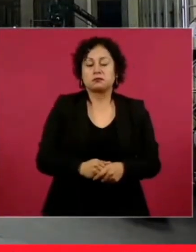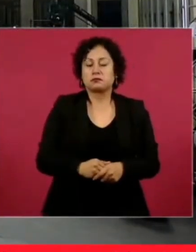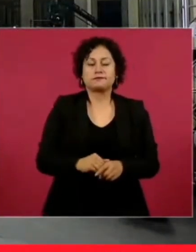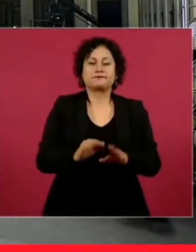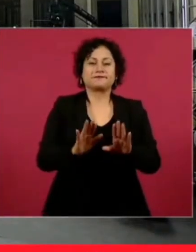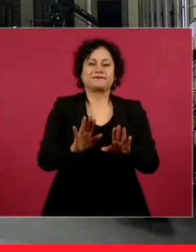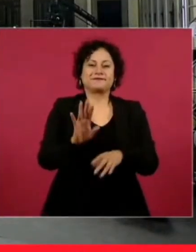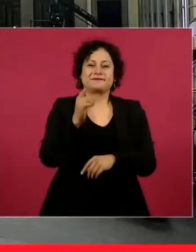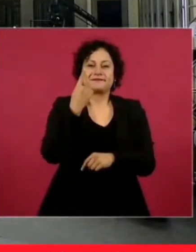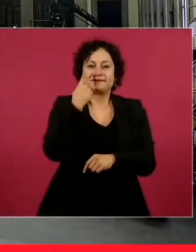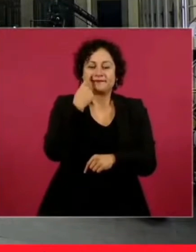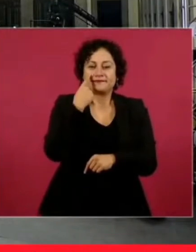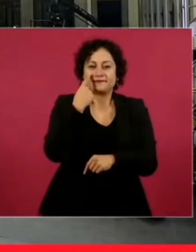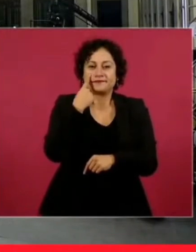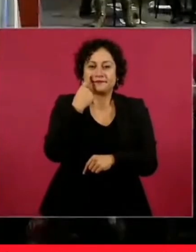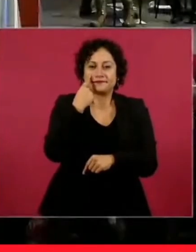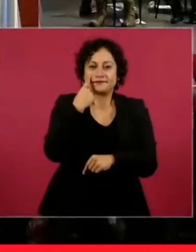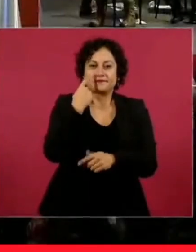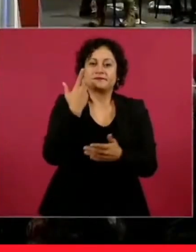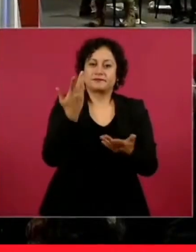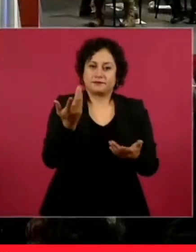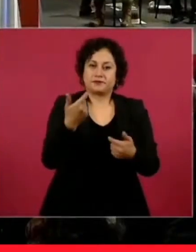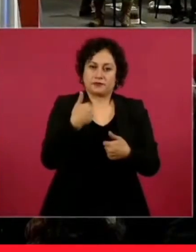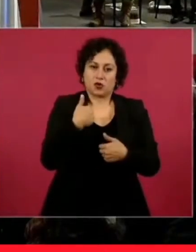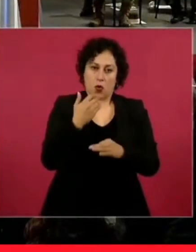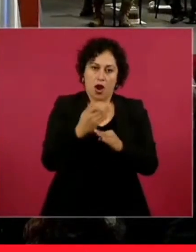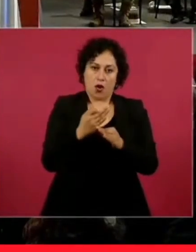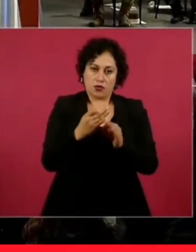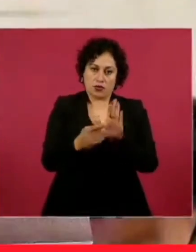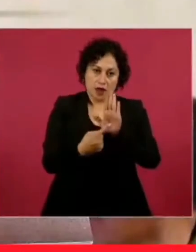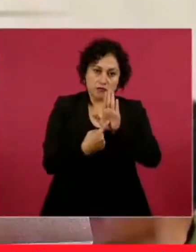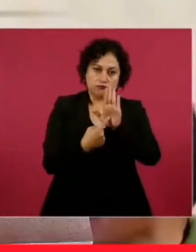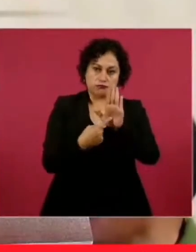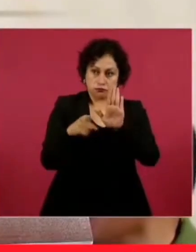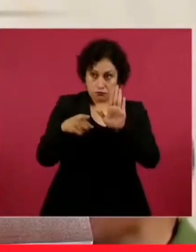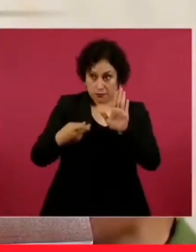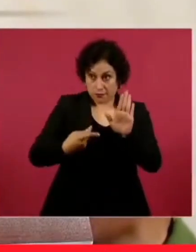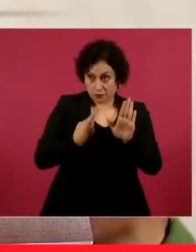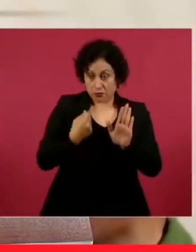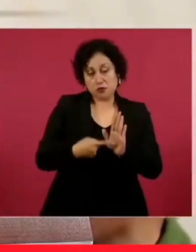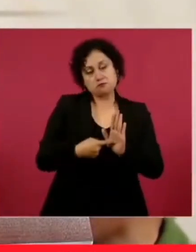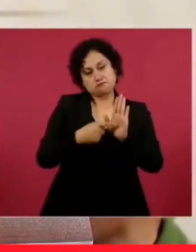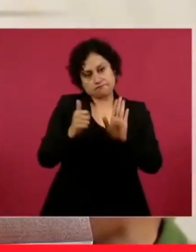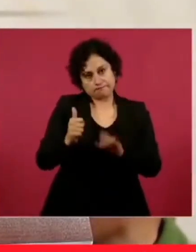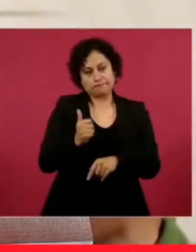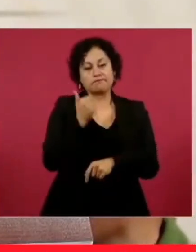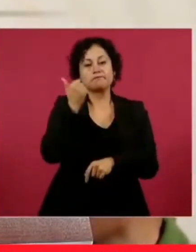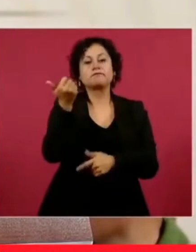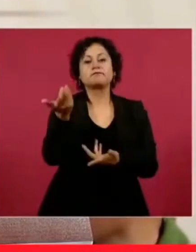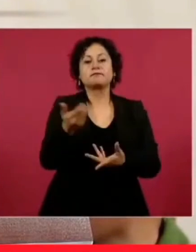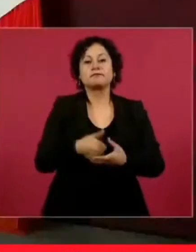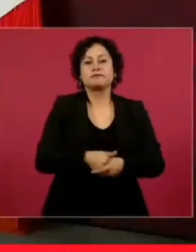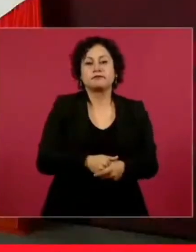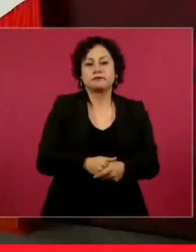No, es que yo también tengo que aprovechar, ¿no? Para que, si no,